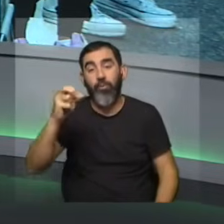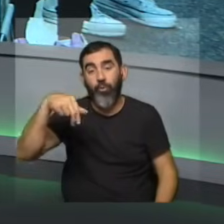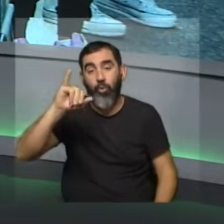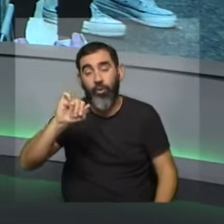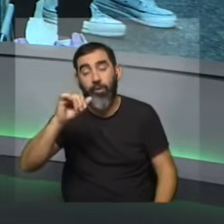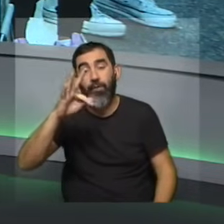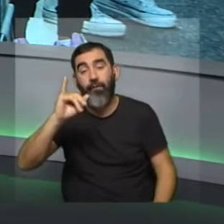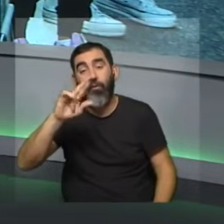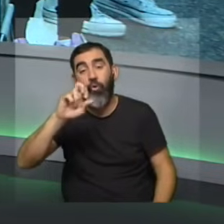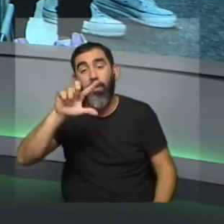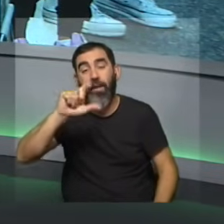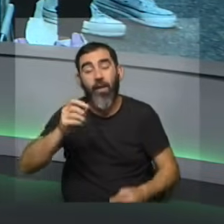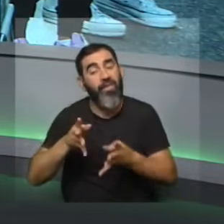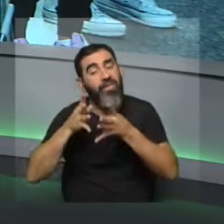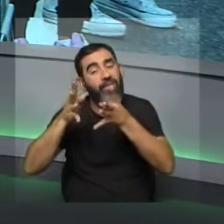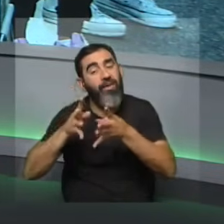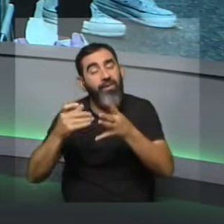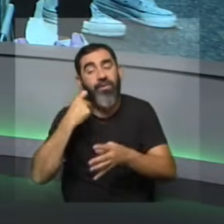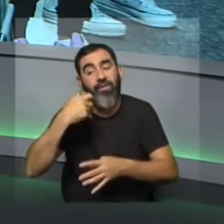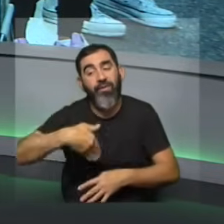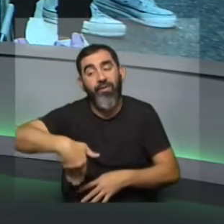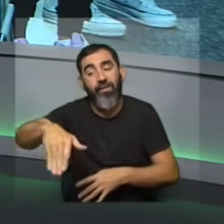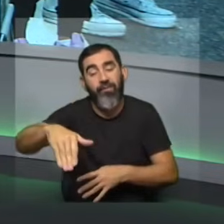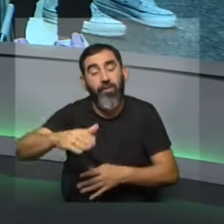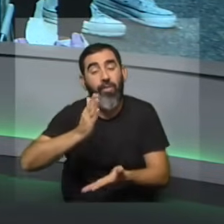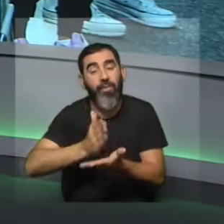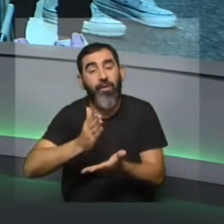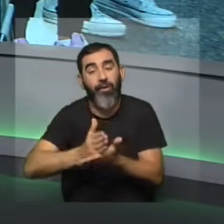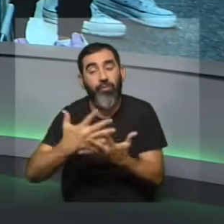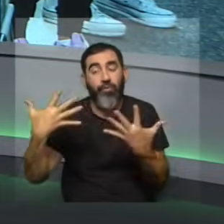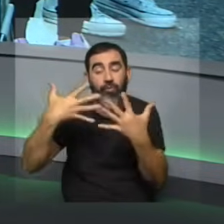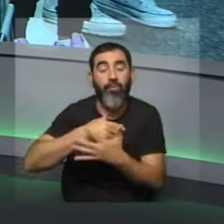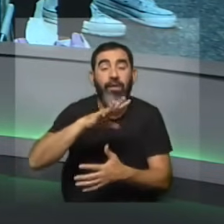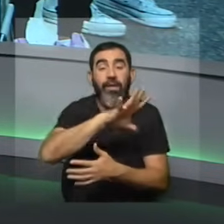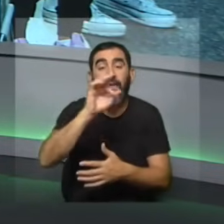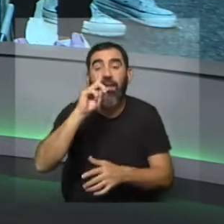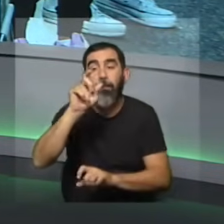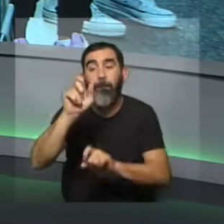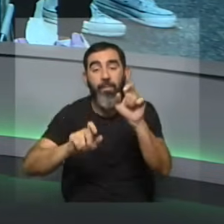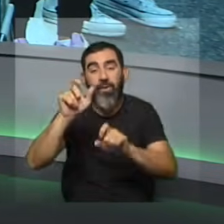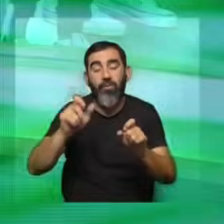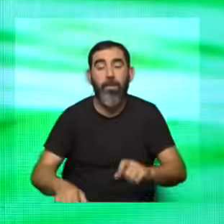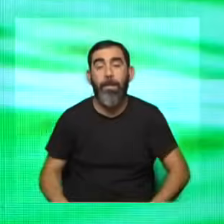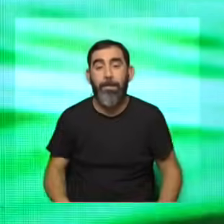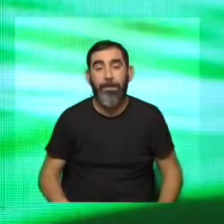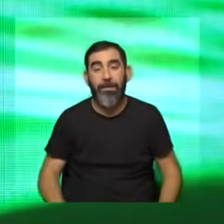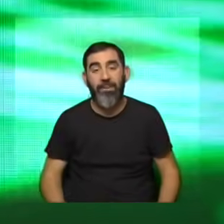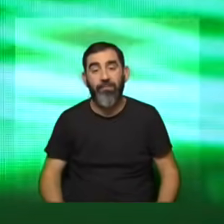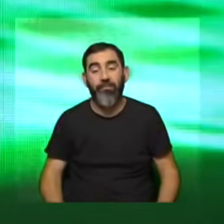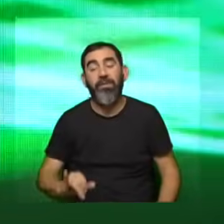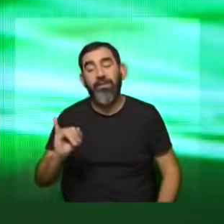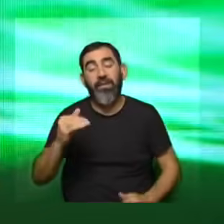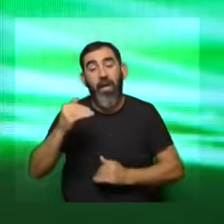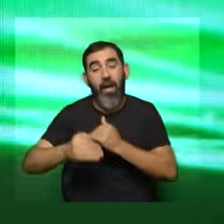Fiorella Buceta plantearon los desafíos pendientes a nivel de derechos que afectan a 500.000 personas. Sí, se ha